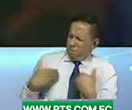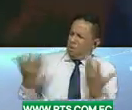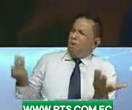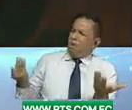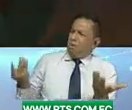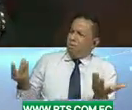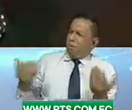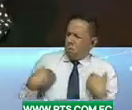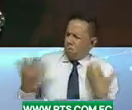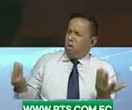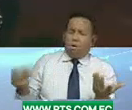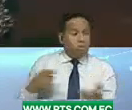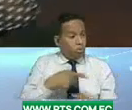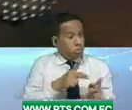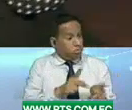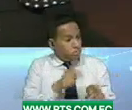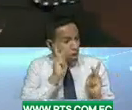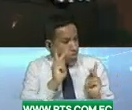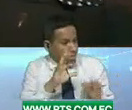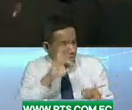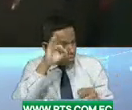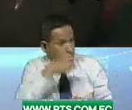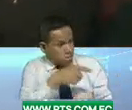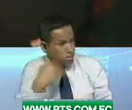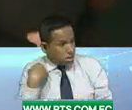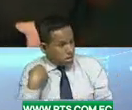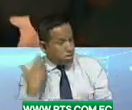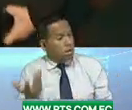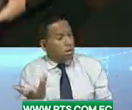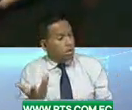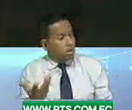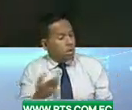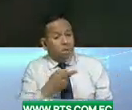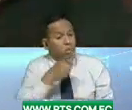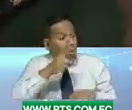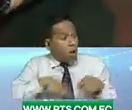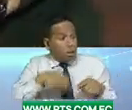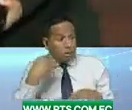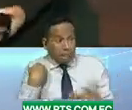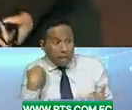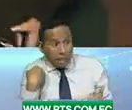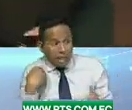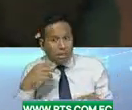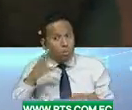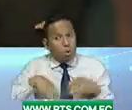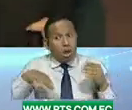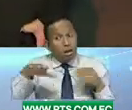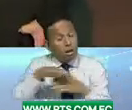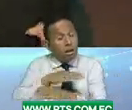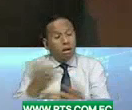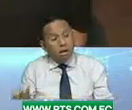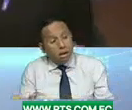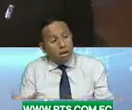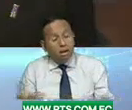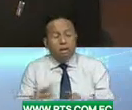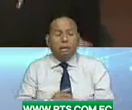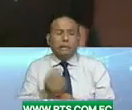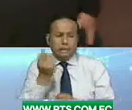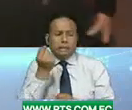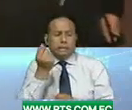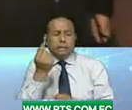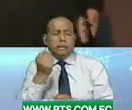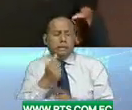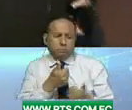¿Tiene salvoconducto, caballero, tal vez? Sí. Es que si no tiene salvoconducto, no lo puedes dejar ingresar. Ok, entiendo,